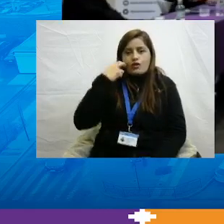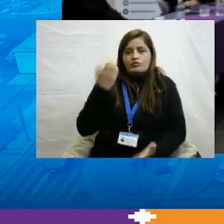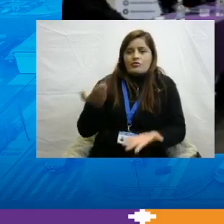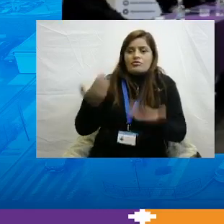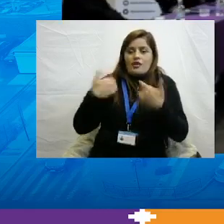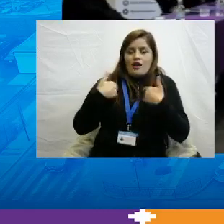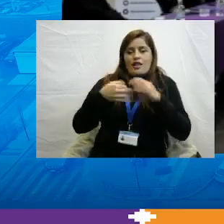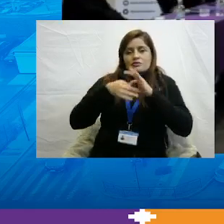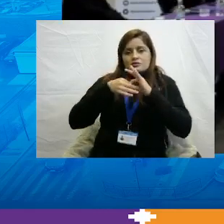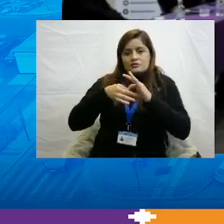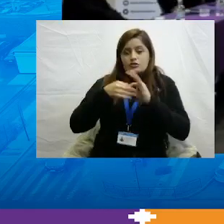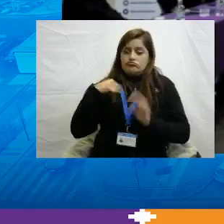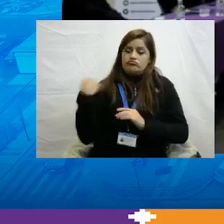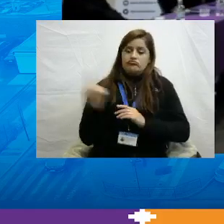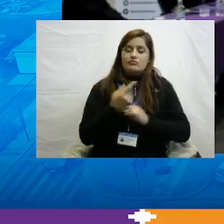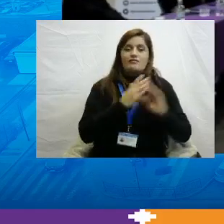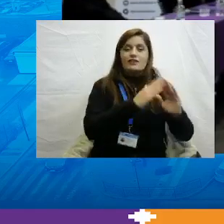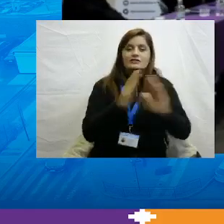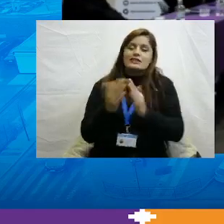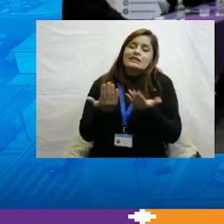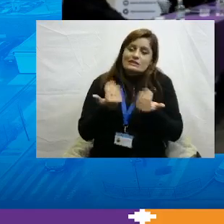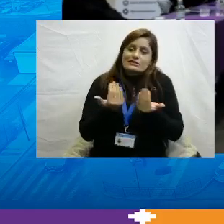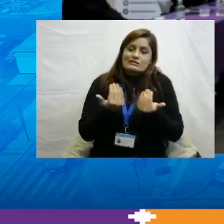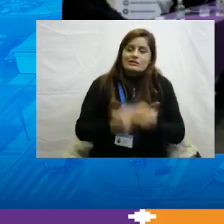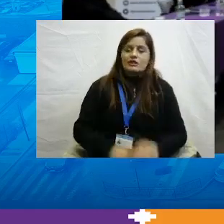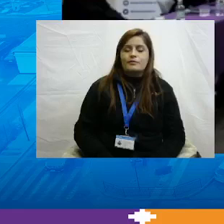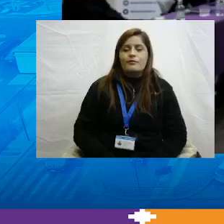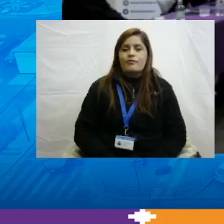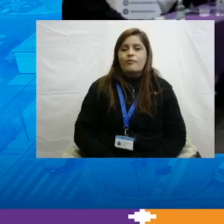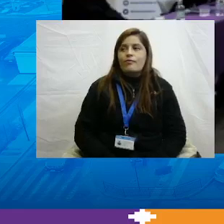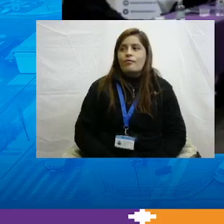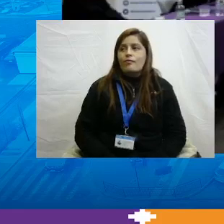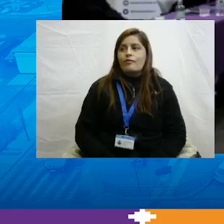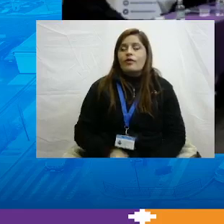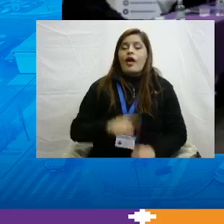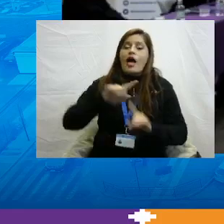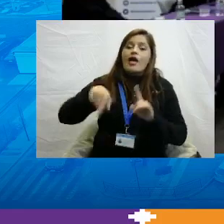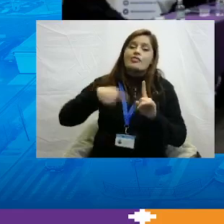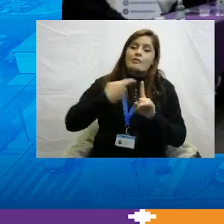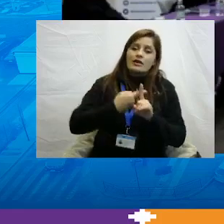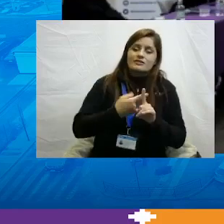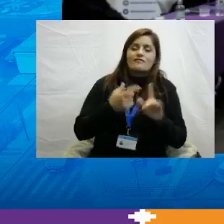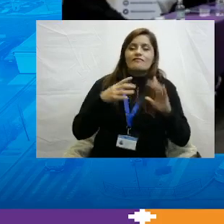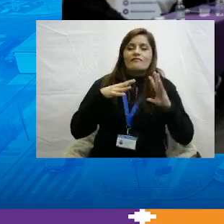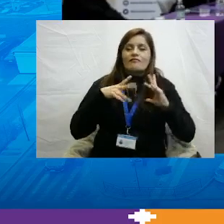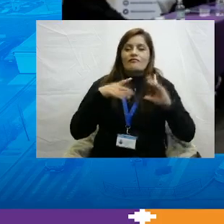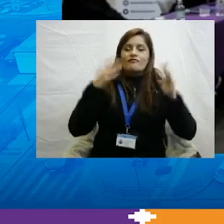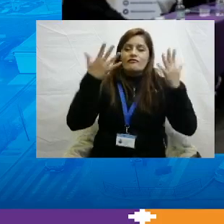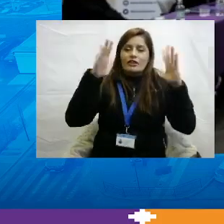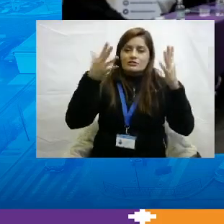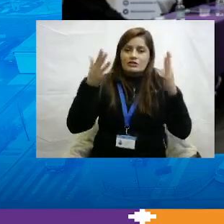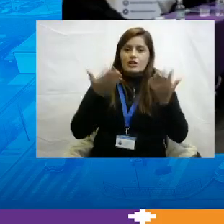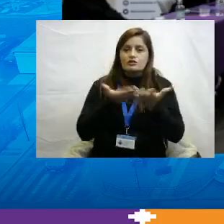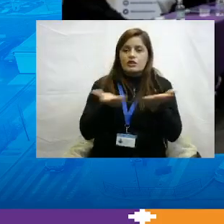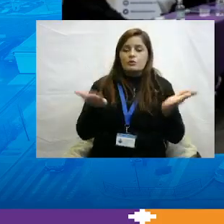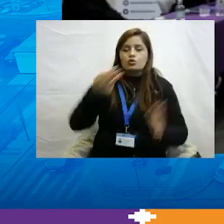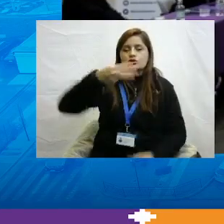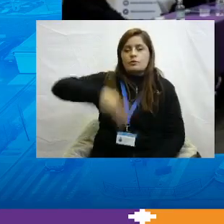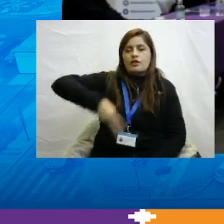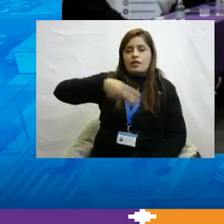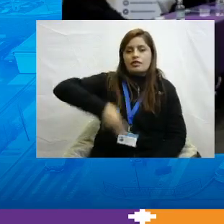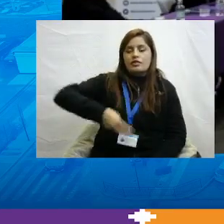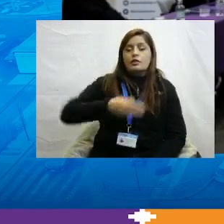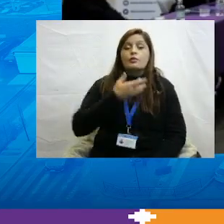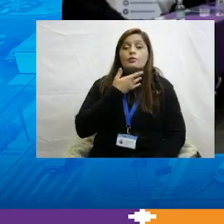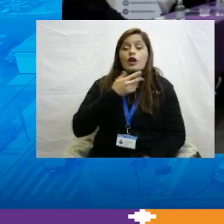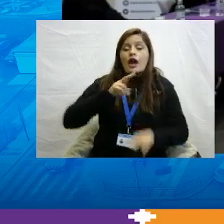nosotros como vecinos lo necesitamos. Además, felicitar al municipio